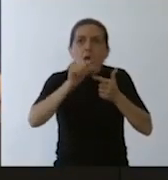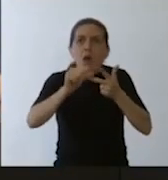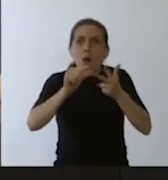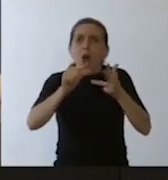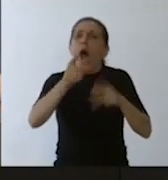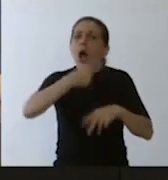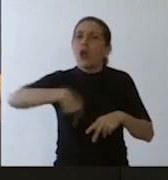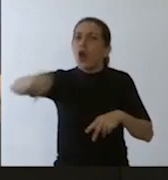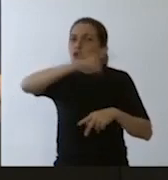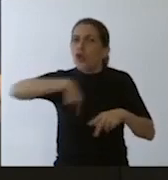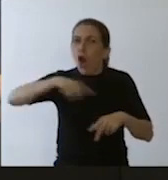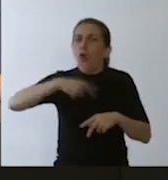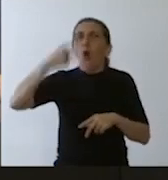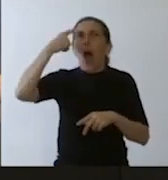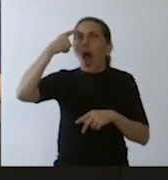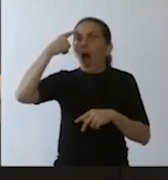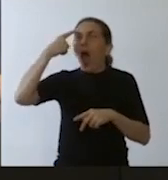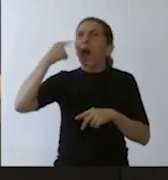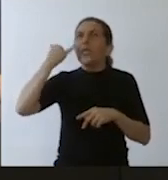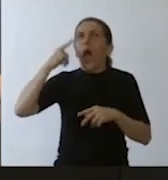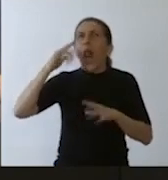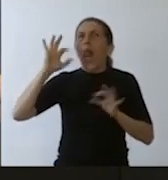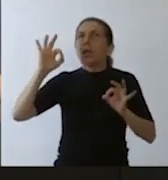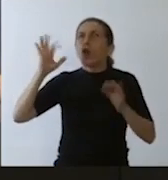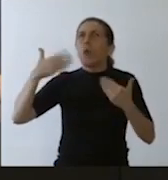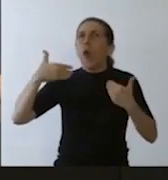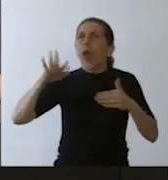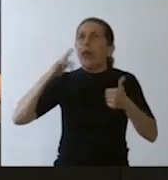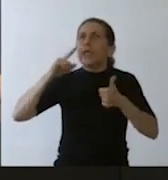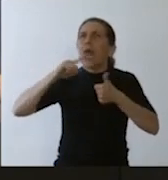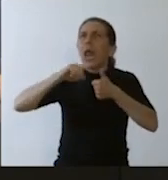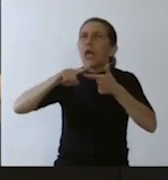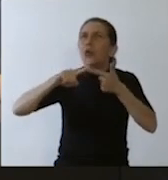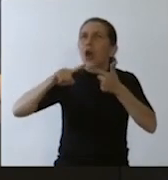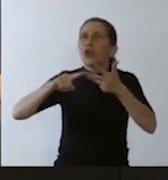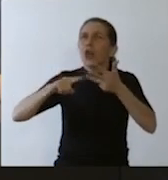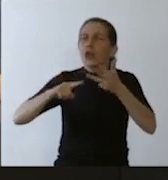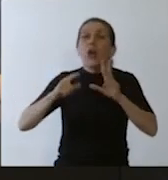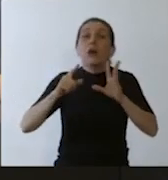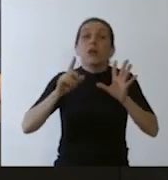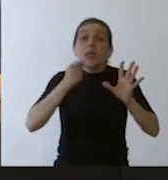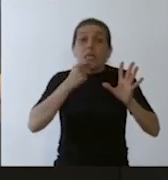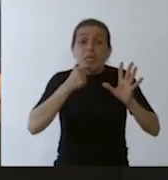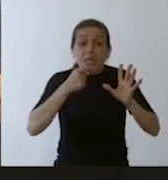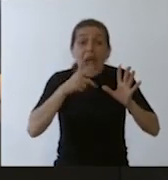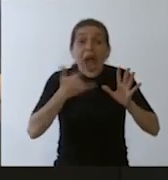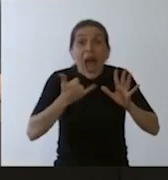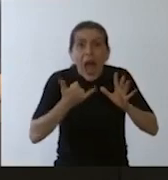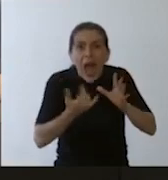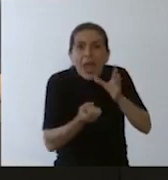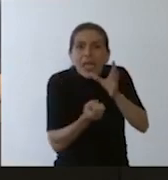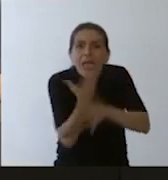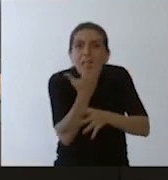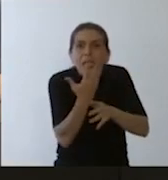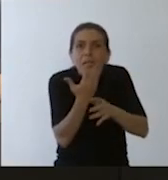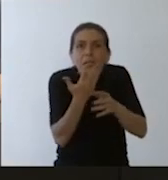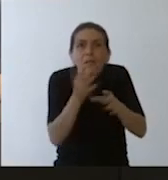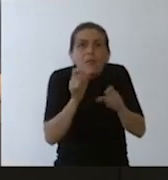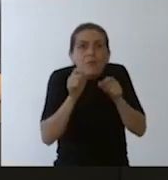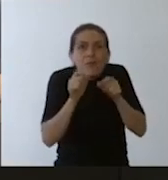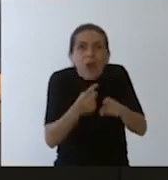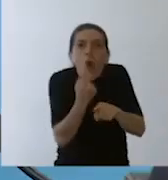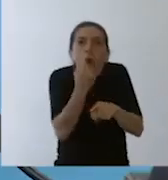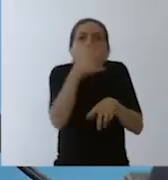preparándose. Creo que en el caso de que empezara a aparecer casos autóctonos dentro de esta dinámica que tiene esta